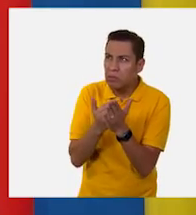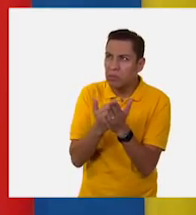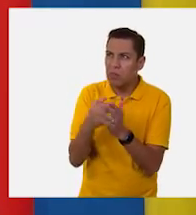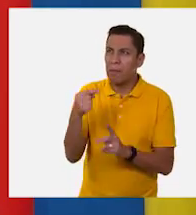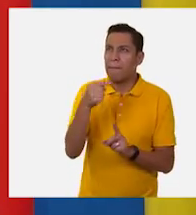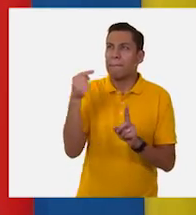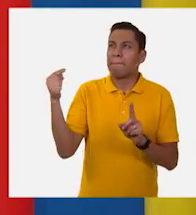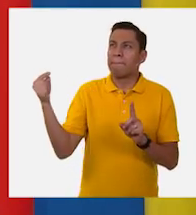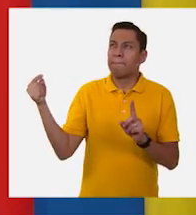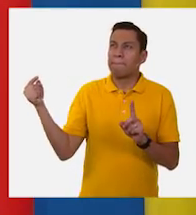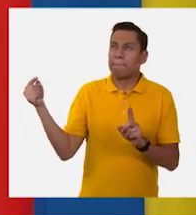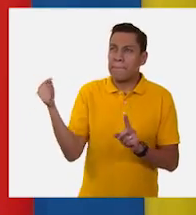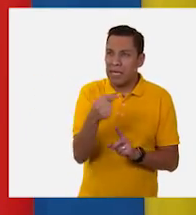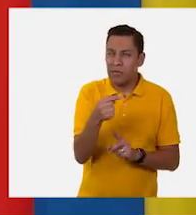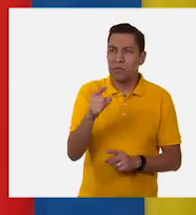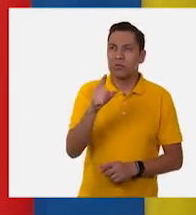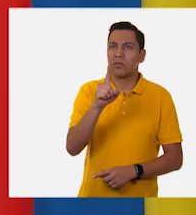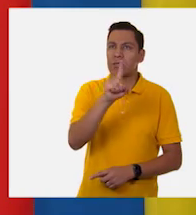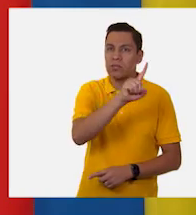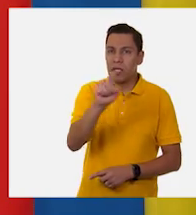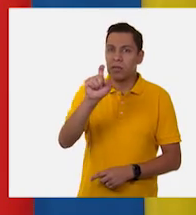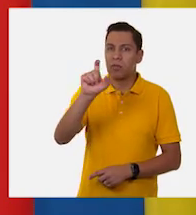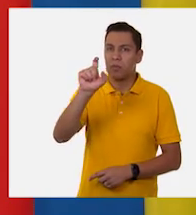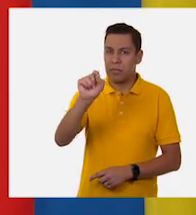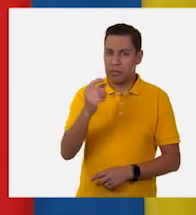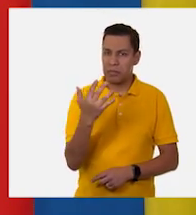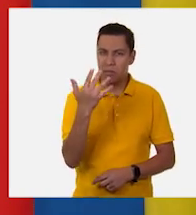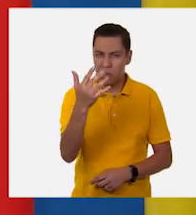es restarle esos 125 a 500 pesos.